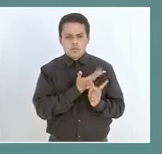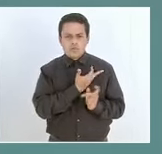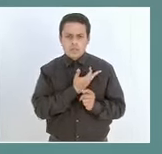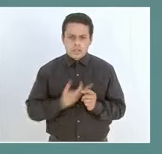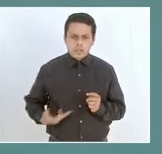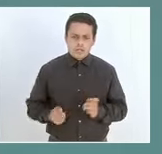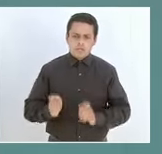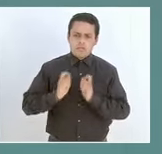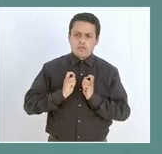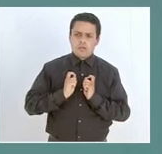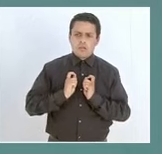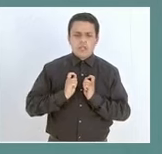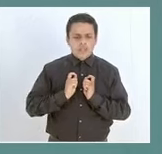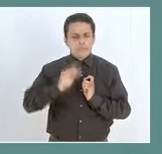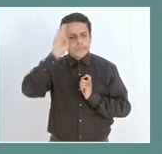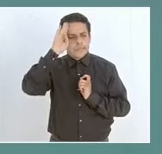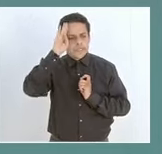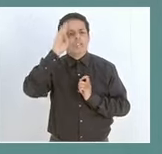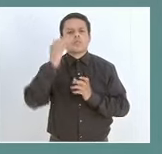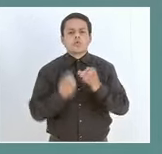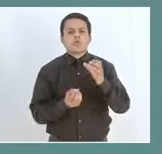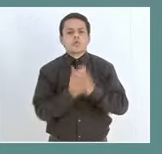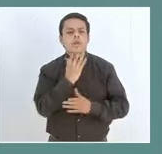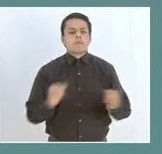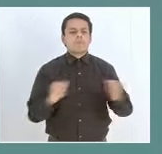de crear esta institución,